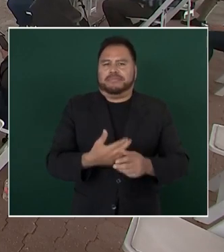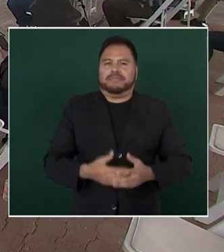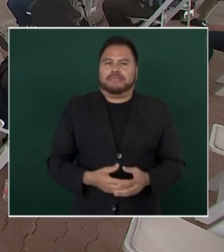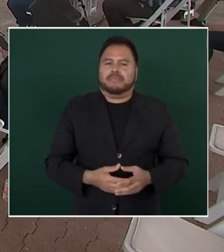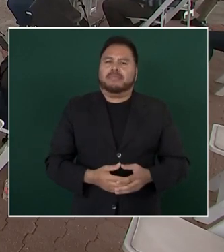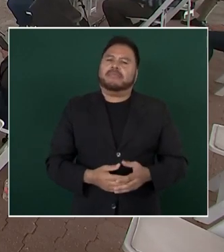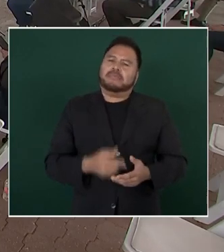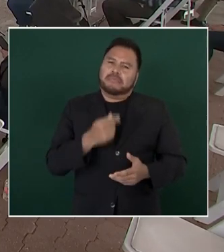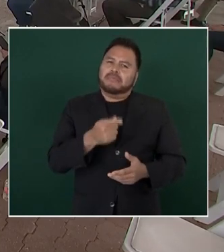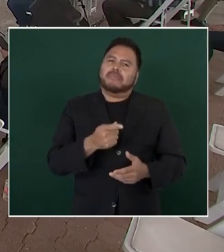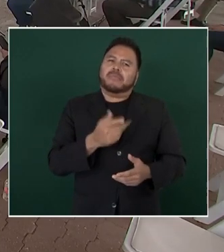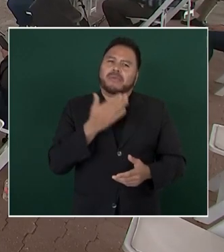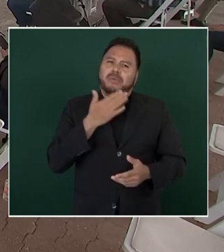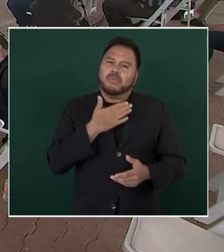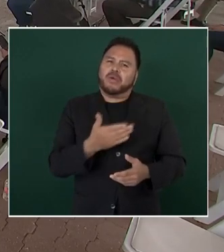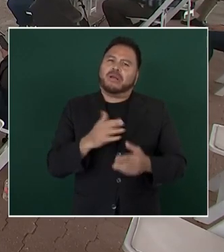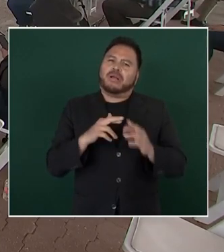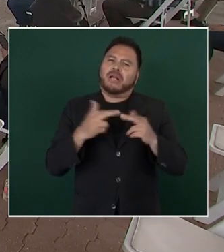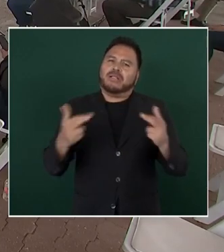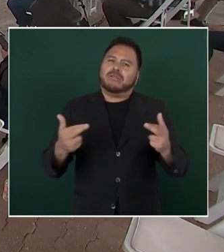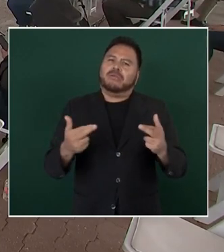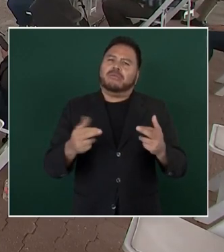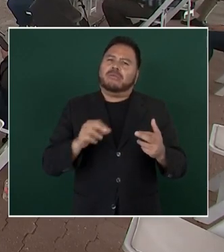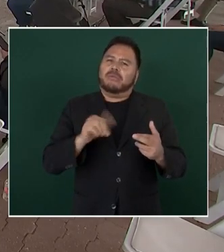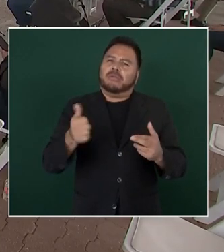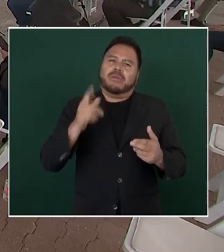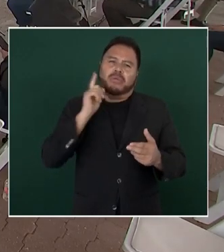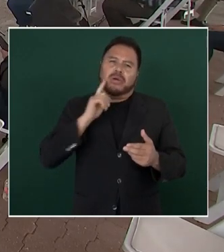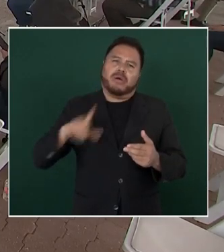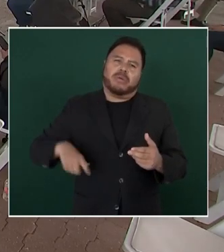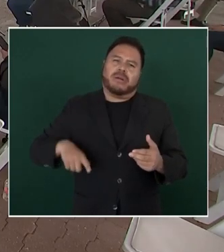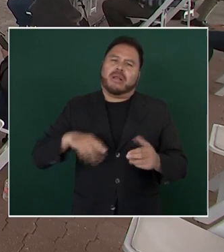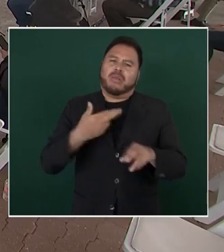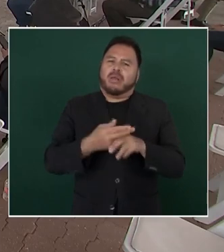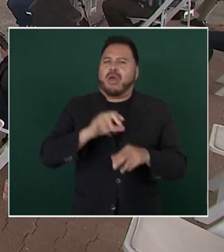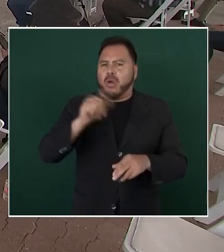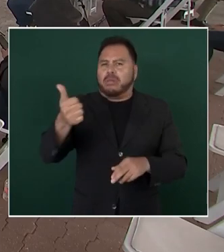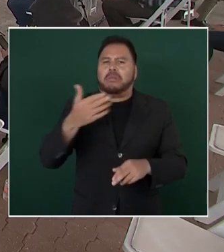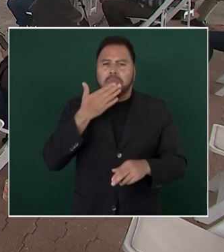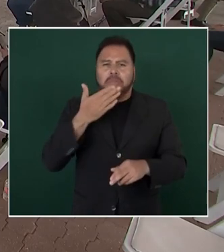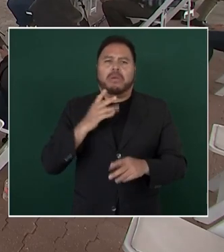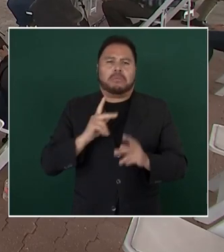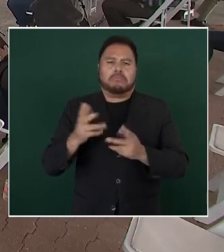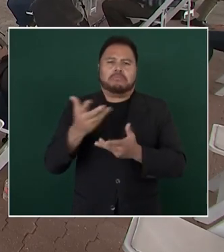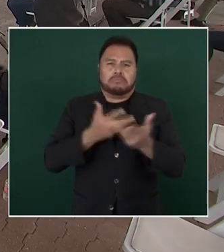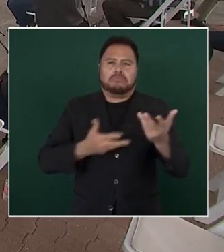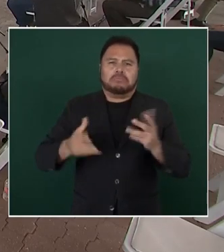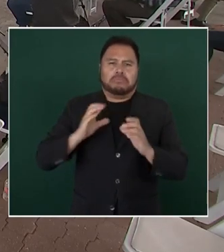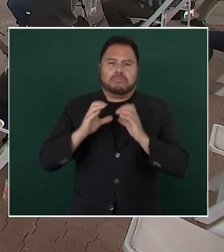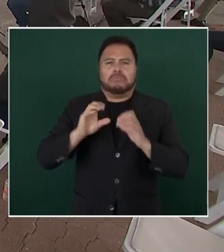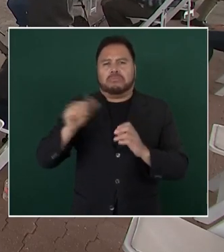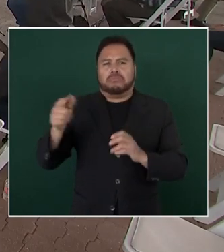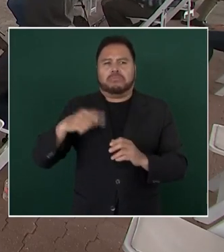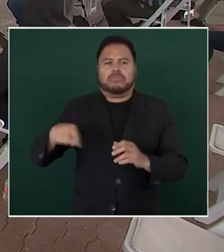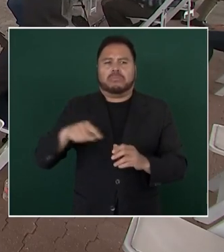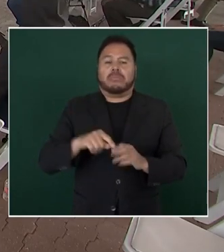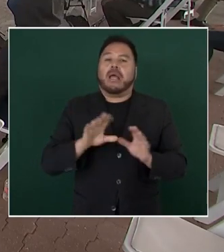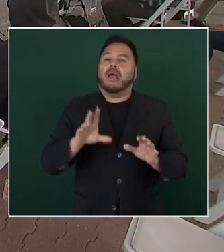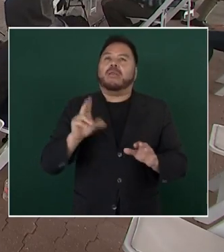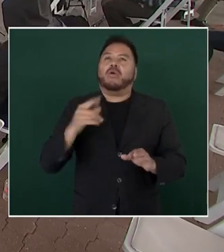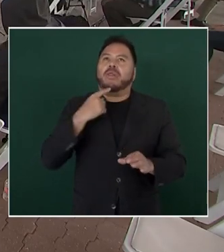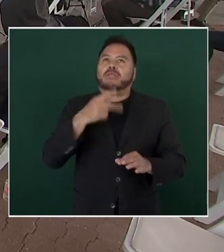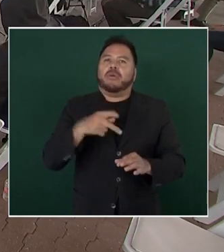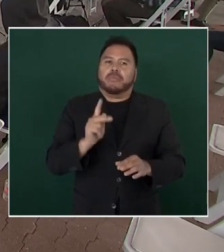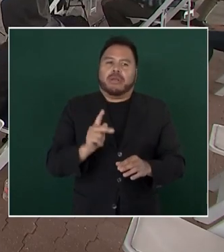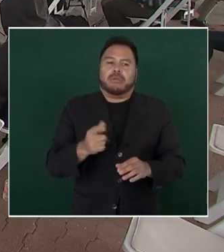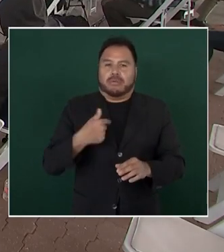tiene muy buena relación con otras gobernadoras, gobernadores. Por cierto, no lo he dicho, pero voy